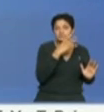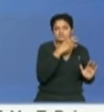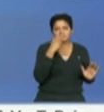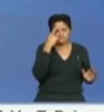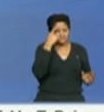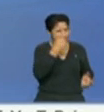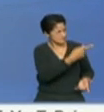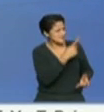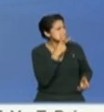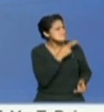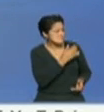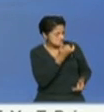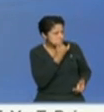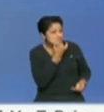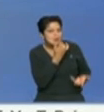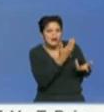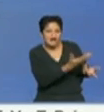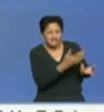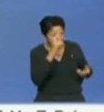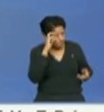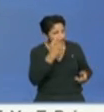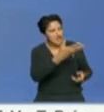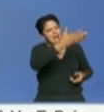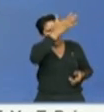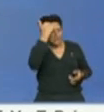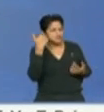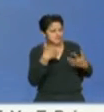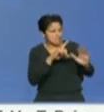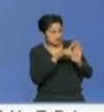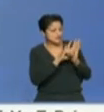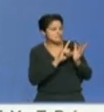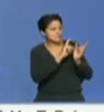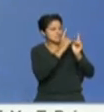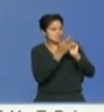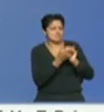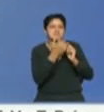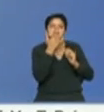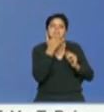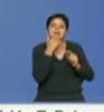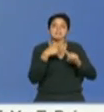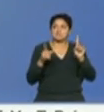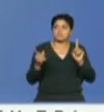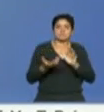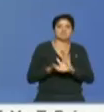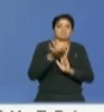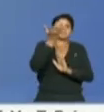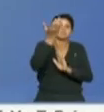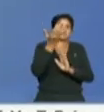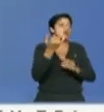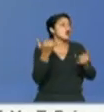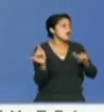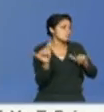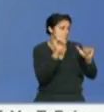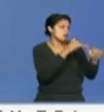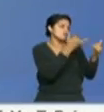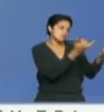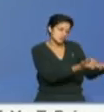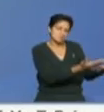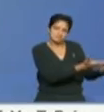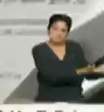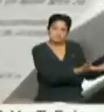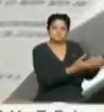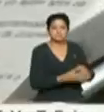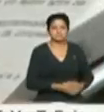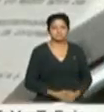hacer cuando eliminamos la tercerización. En estos años lo único que sucedió es que triplicaron sus utilidades, afirmó el jefe de